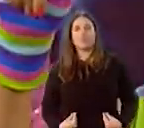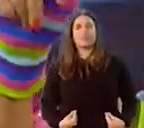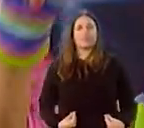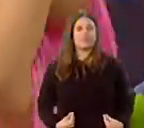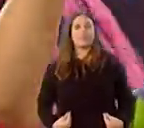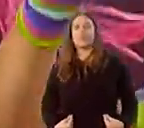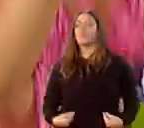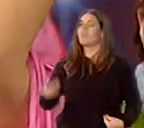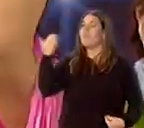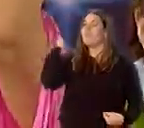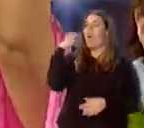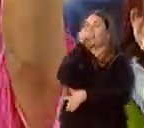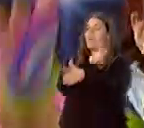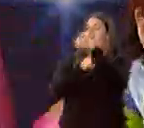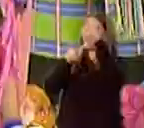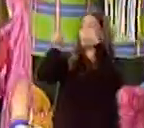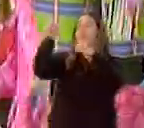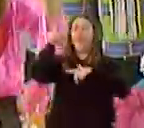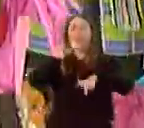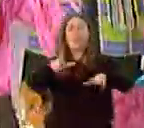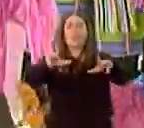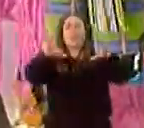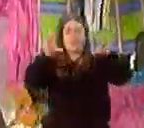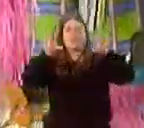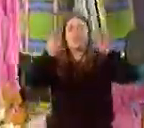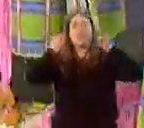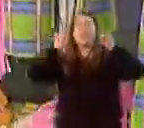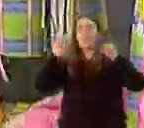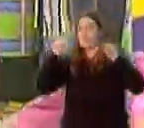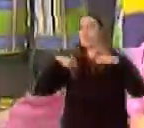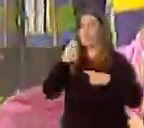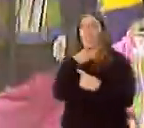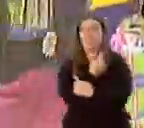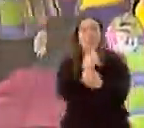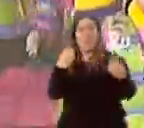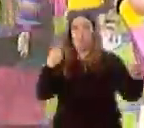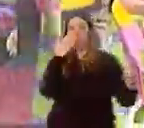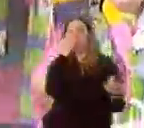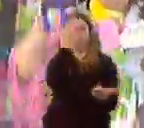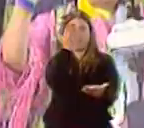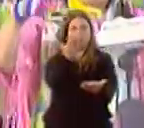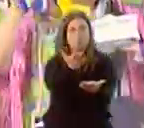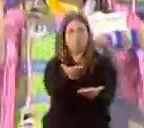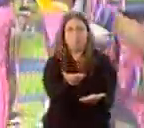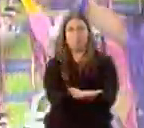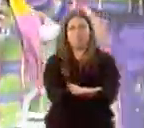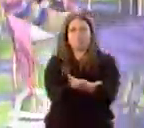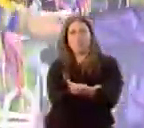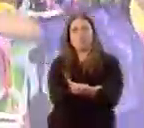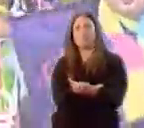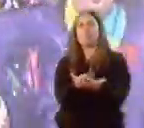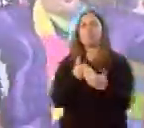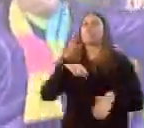seria que te mira a ti diciendo lo que hay aquí en otro